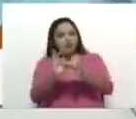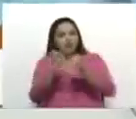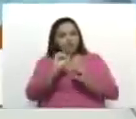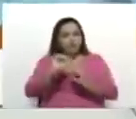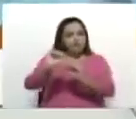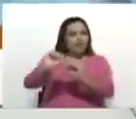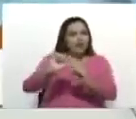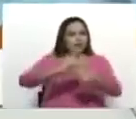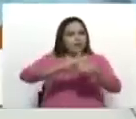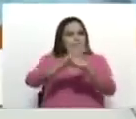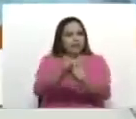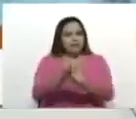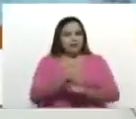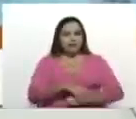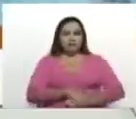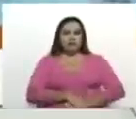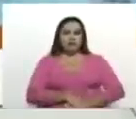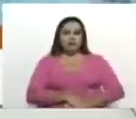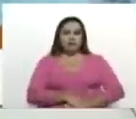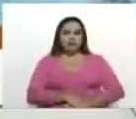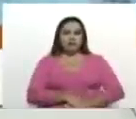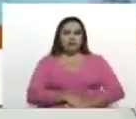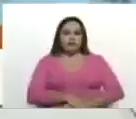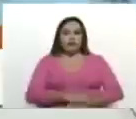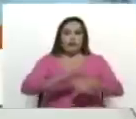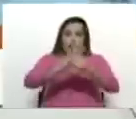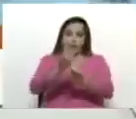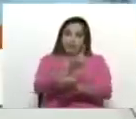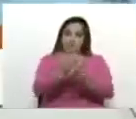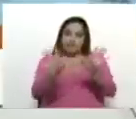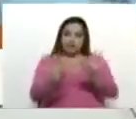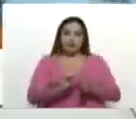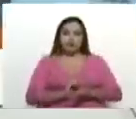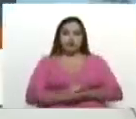pandemia por Coby 19